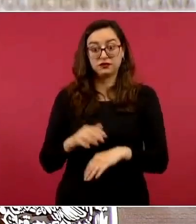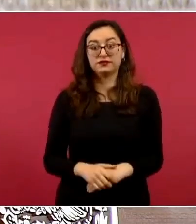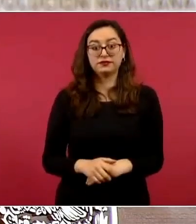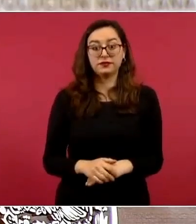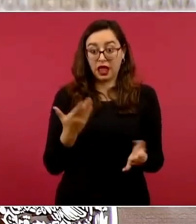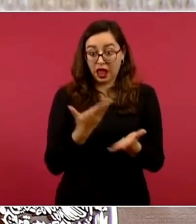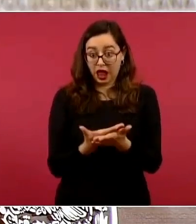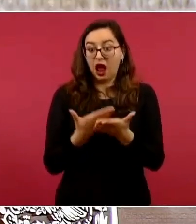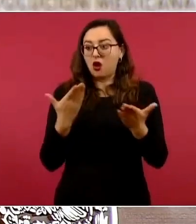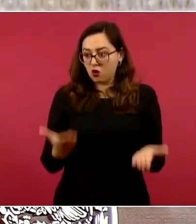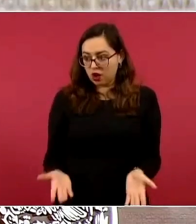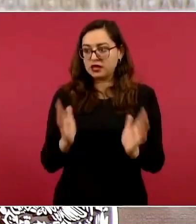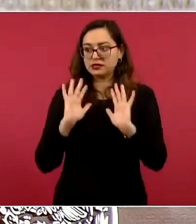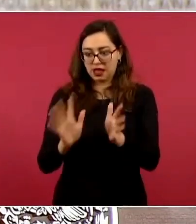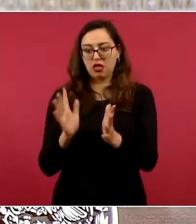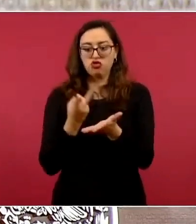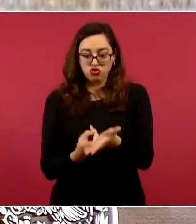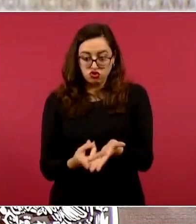kilos.